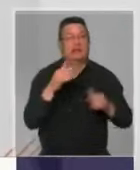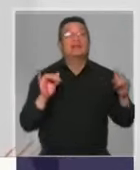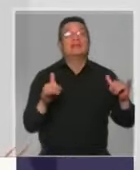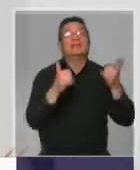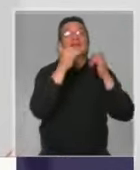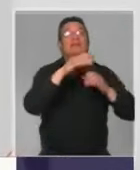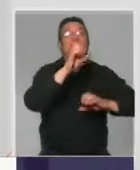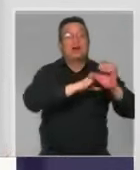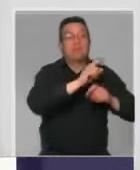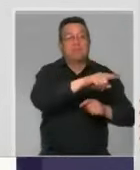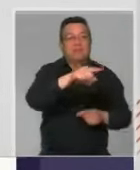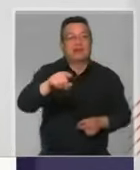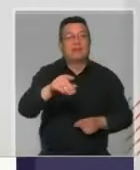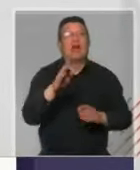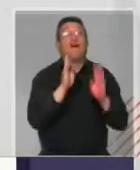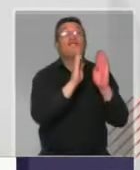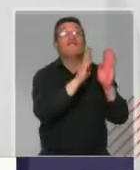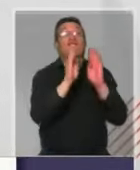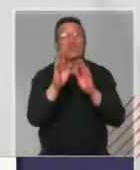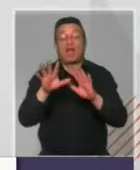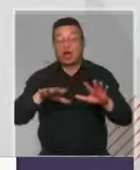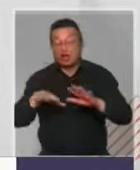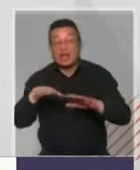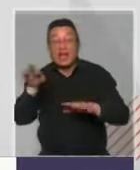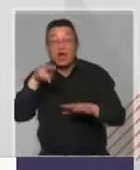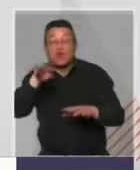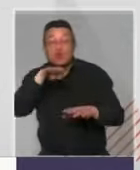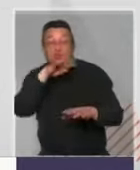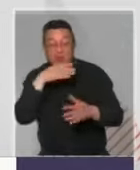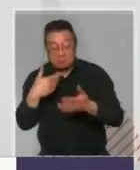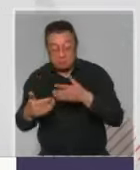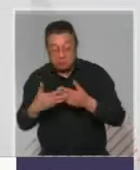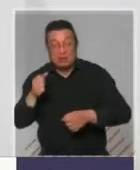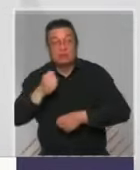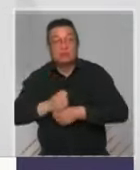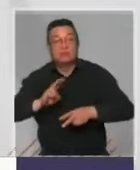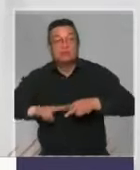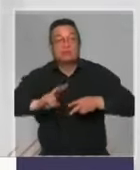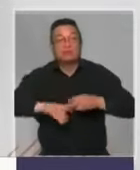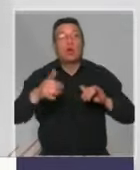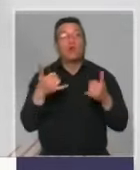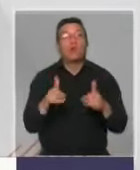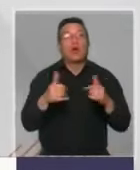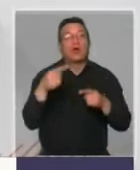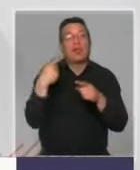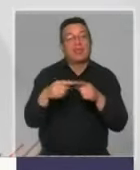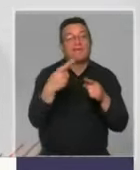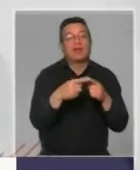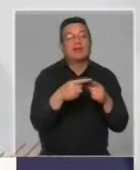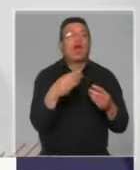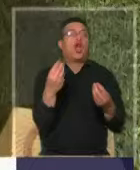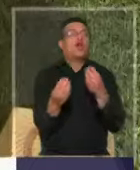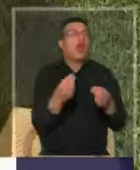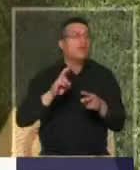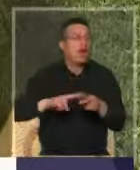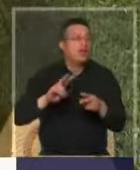corporativo. Fue en una bodega con materiales reciclados y con sus propias manos que empezó a crear distintos juegos. ¿Quieres saber cómo lo